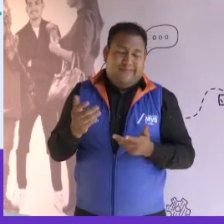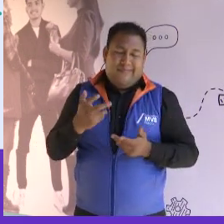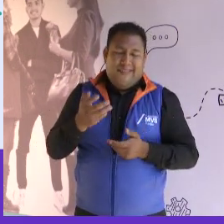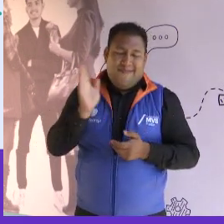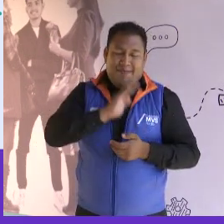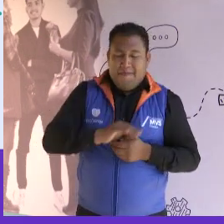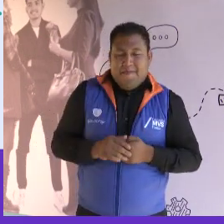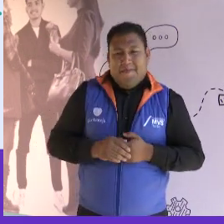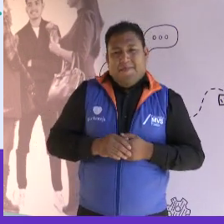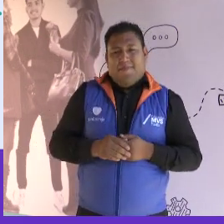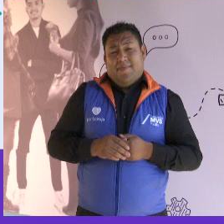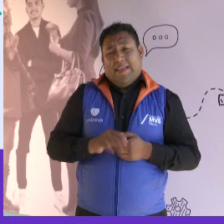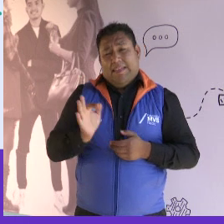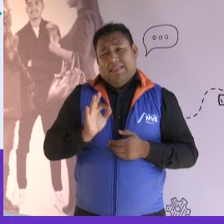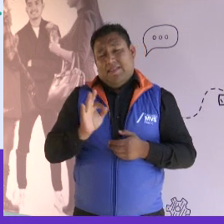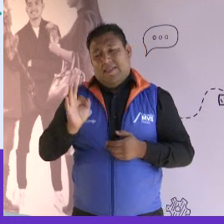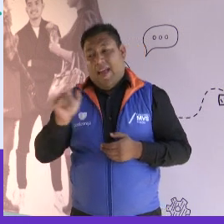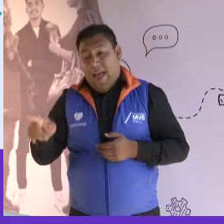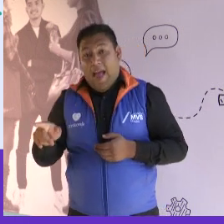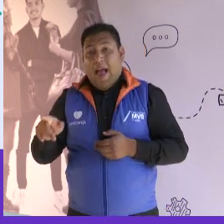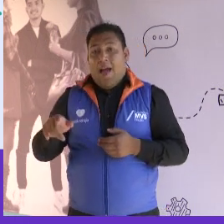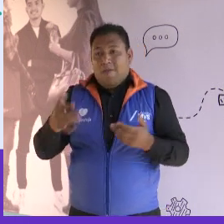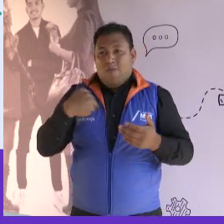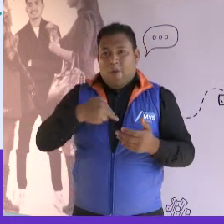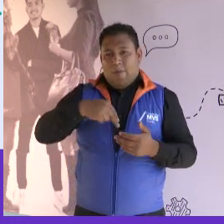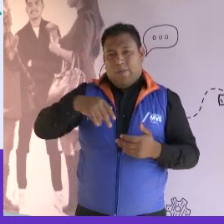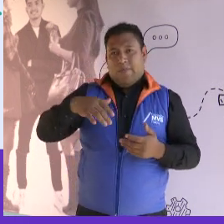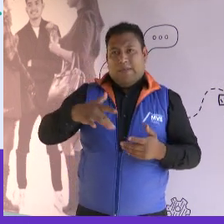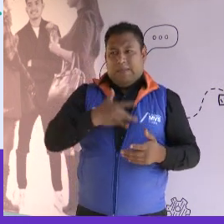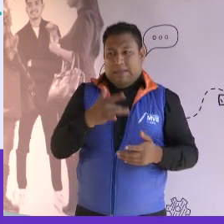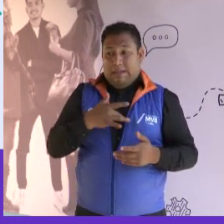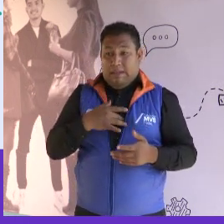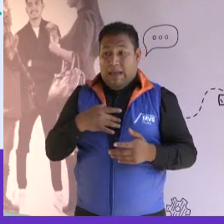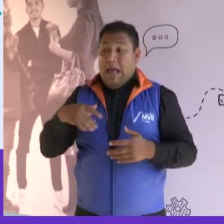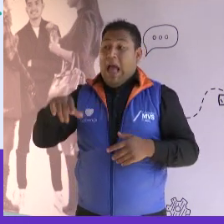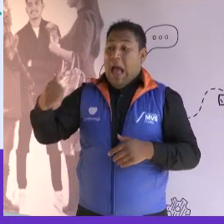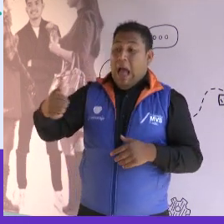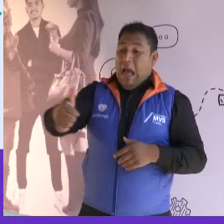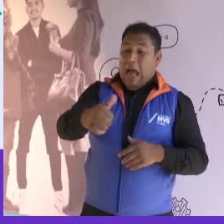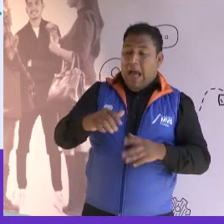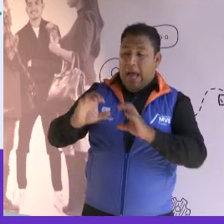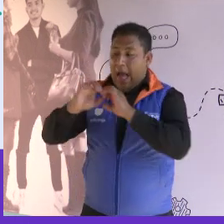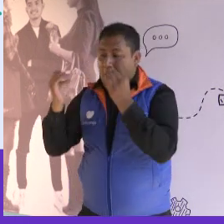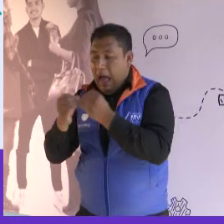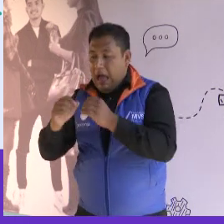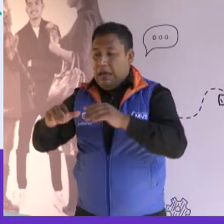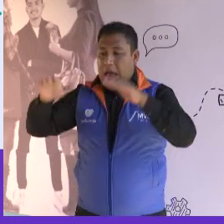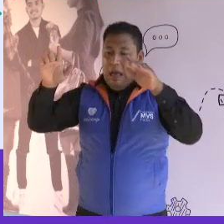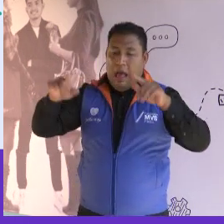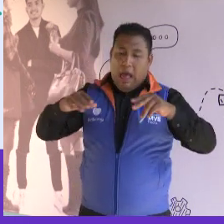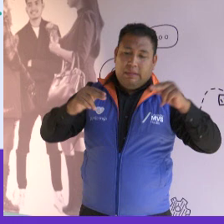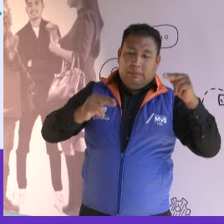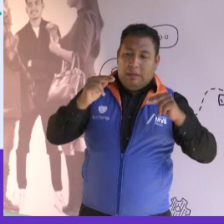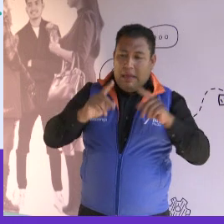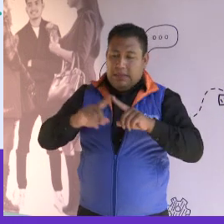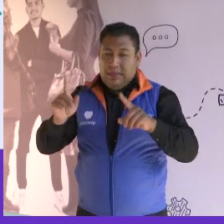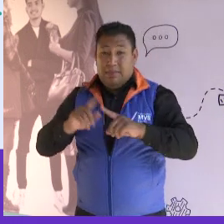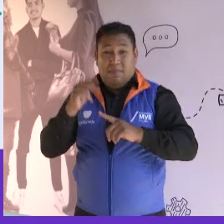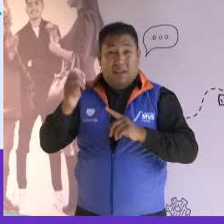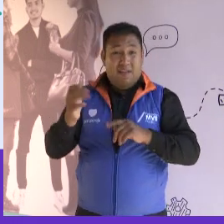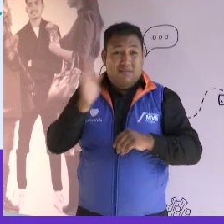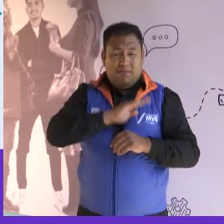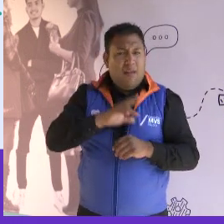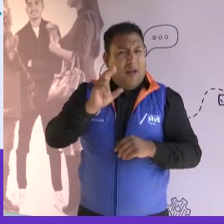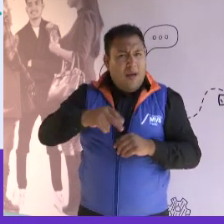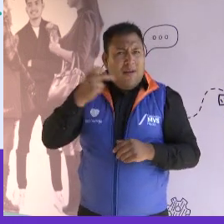diferencias. Y son muy positivas las diferencias porque eso nos permite aprender. Es importante la simetría de información. Yo he visto que las